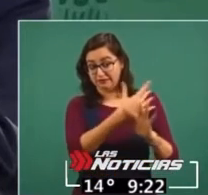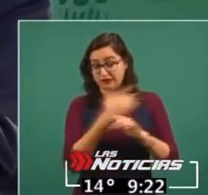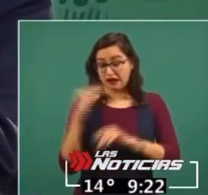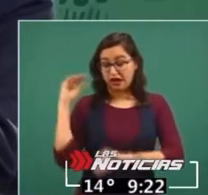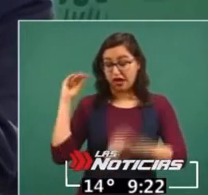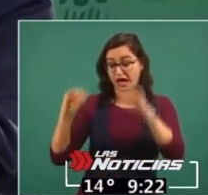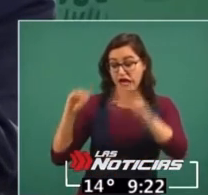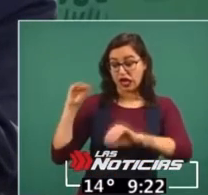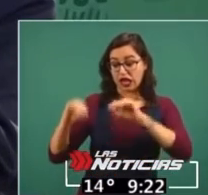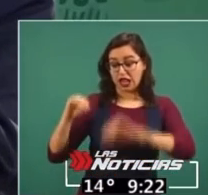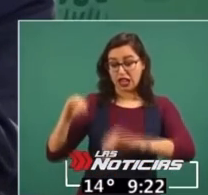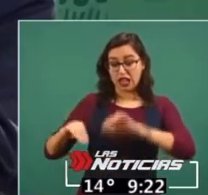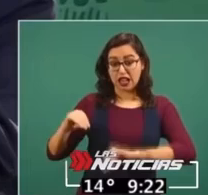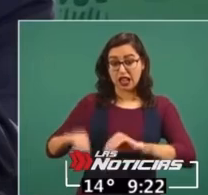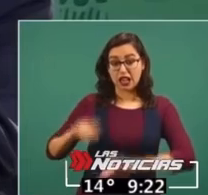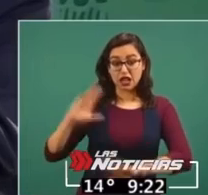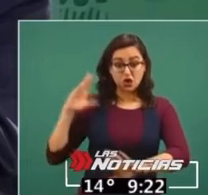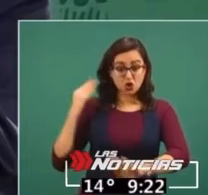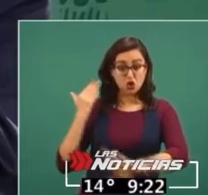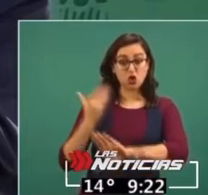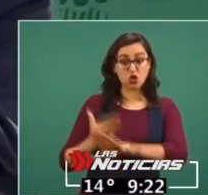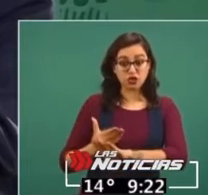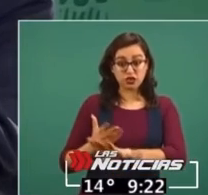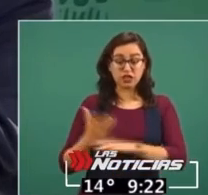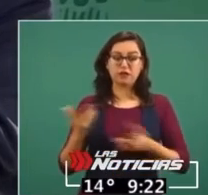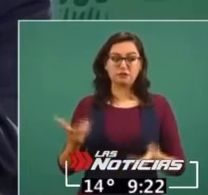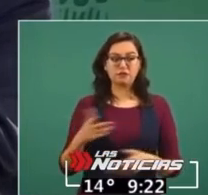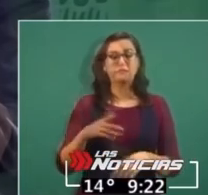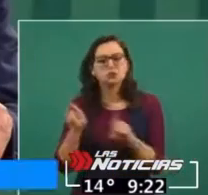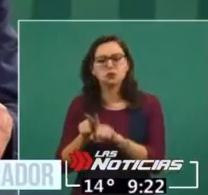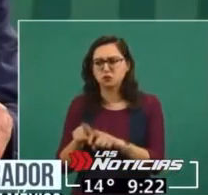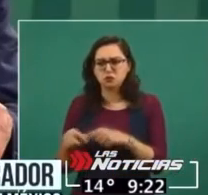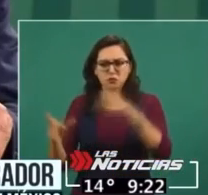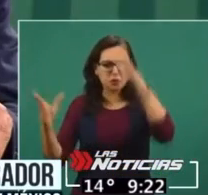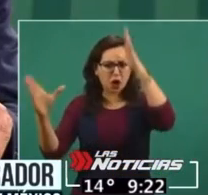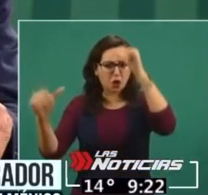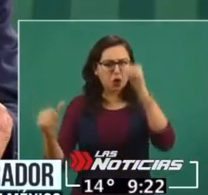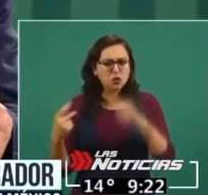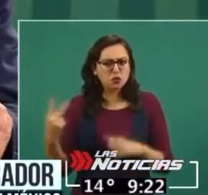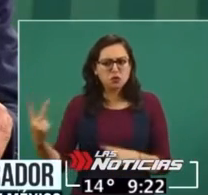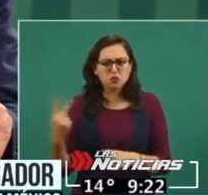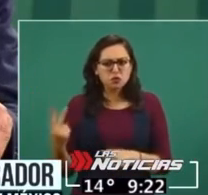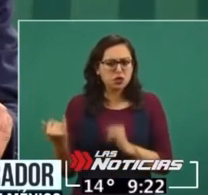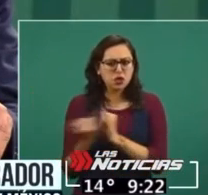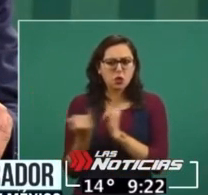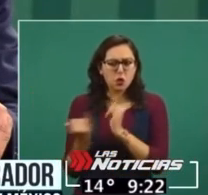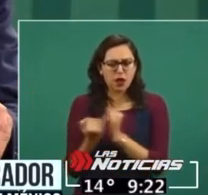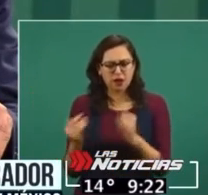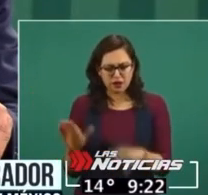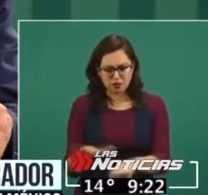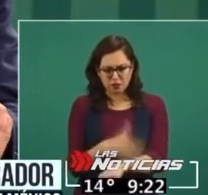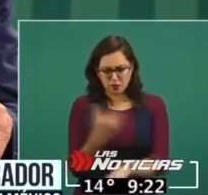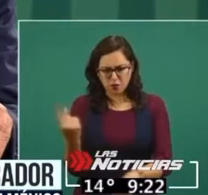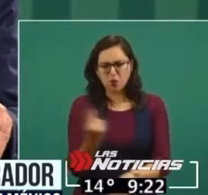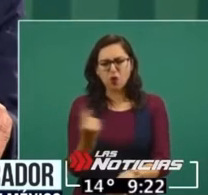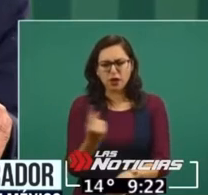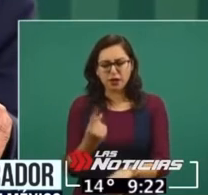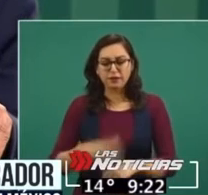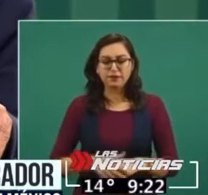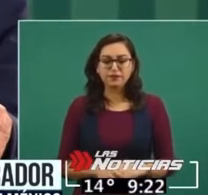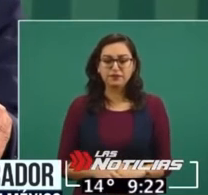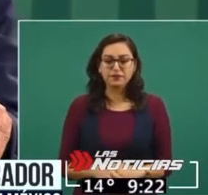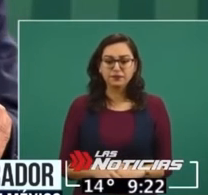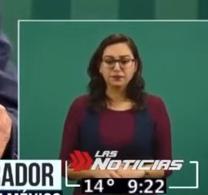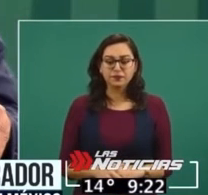encargada del combate a las drogas sostenemos que debe